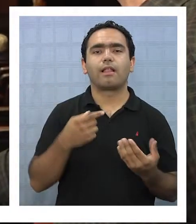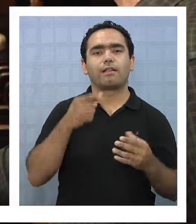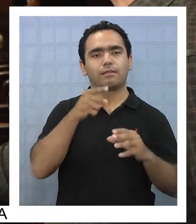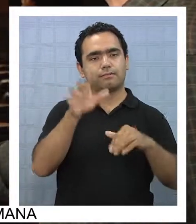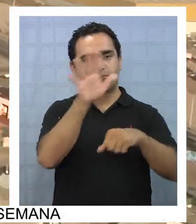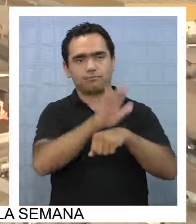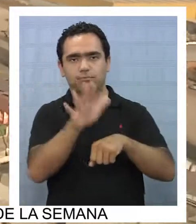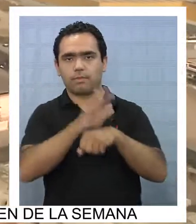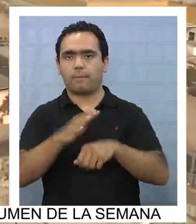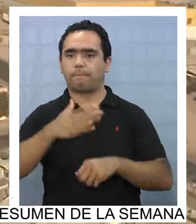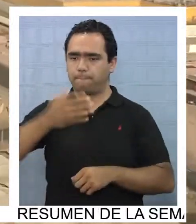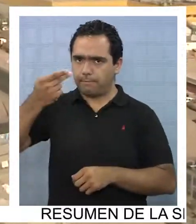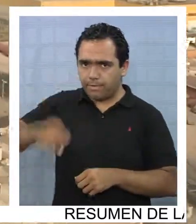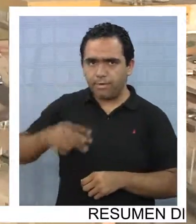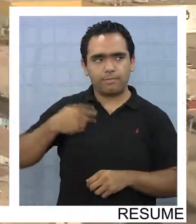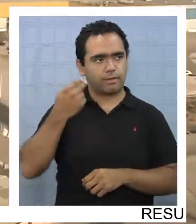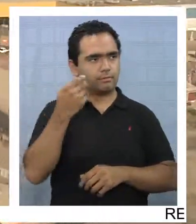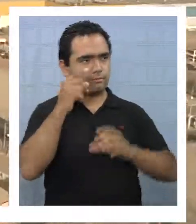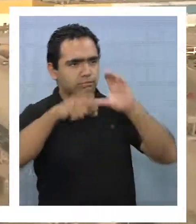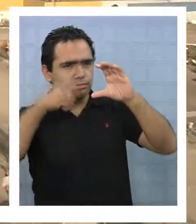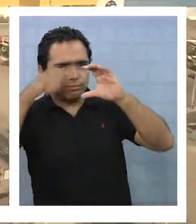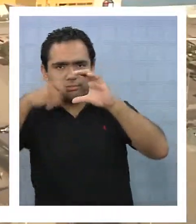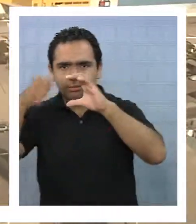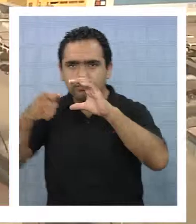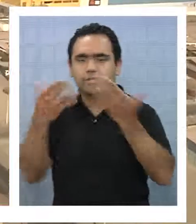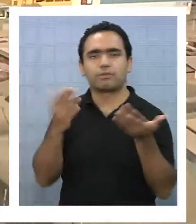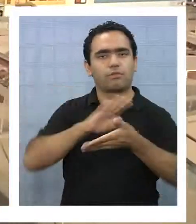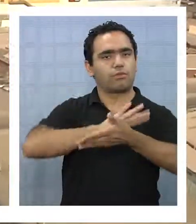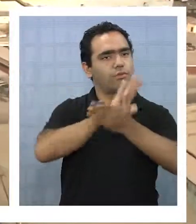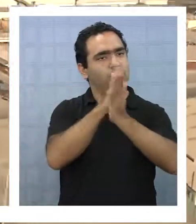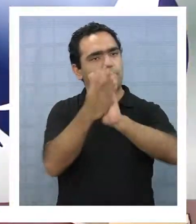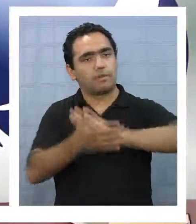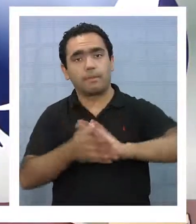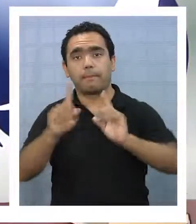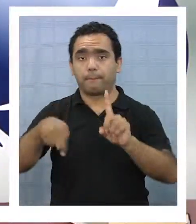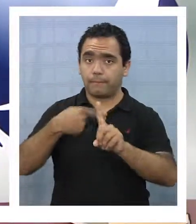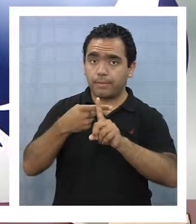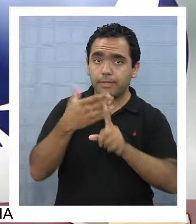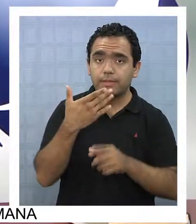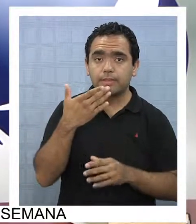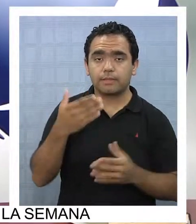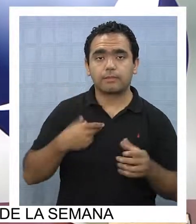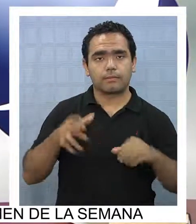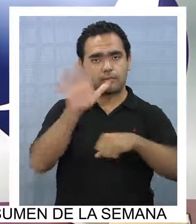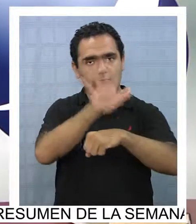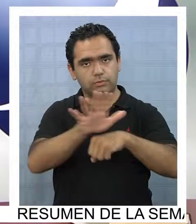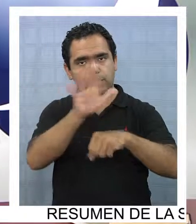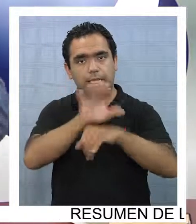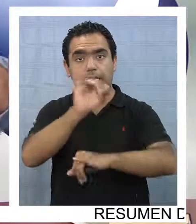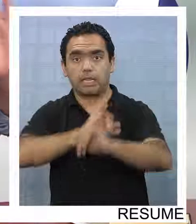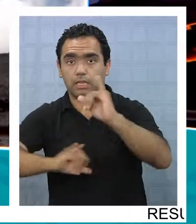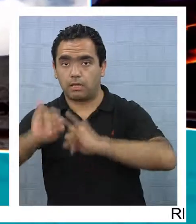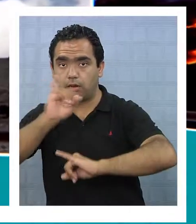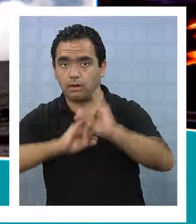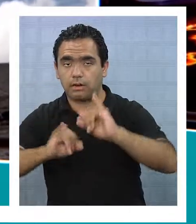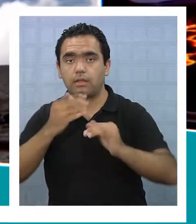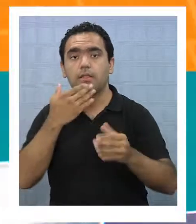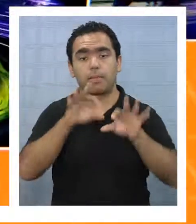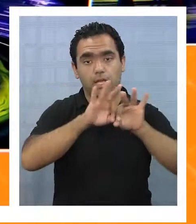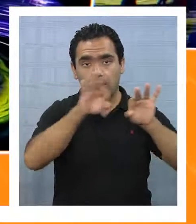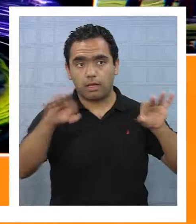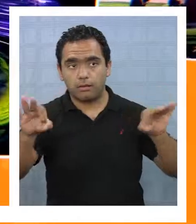de producción propia, incluidos programas culturales y reportajes. Además de sus señales de la plataforma de internet y cable, ha